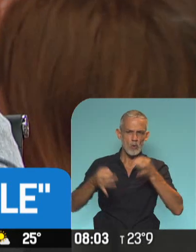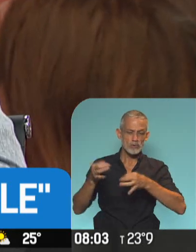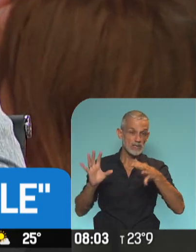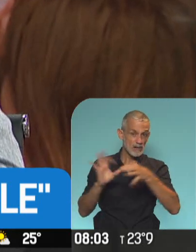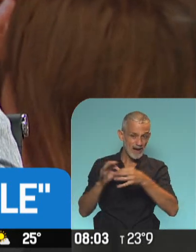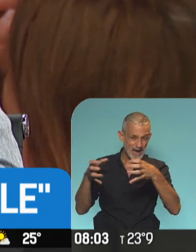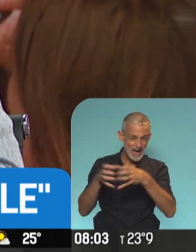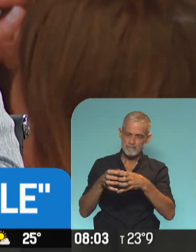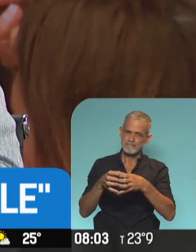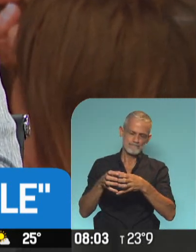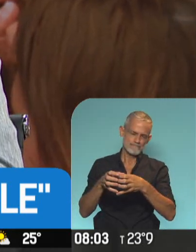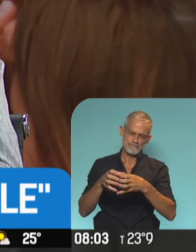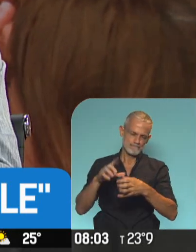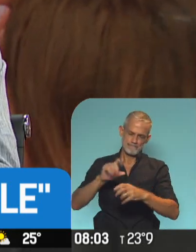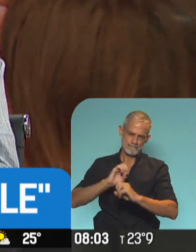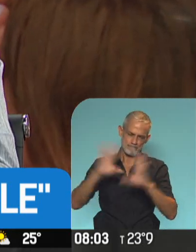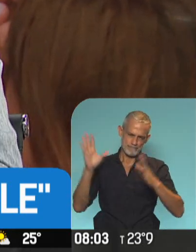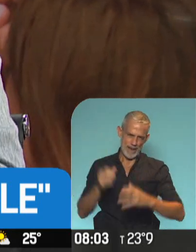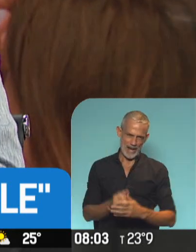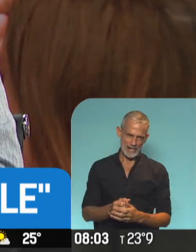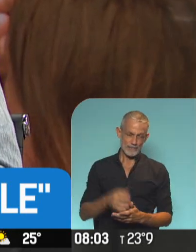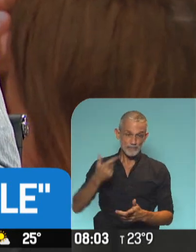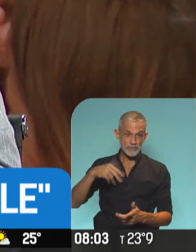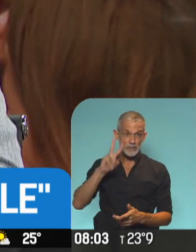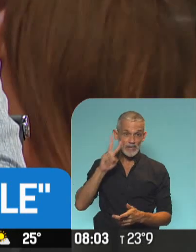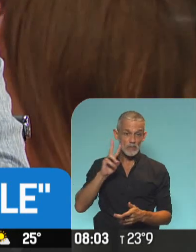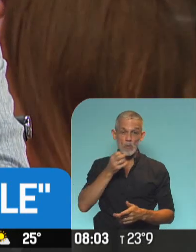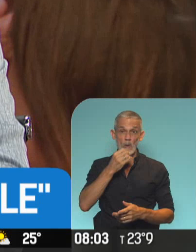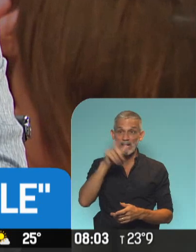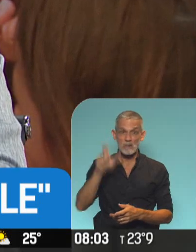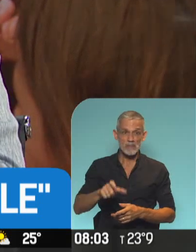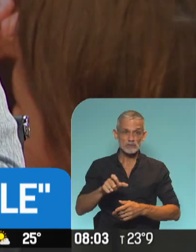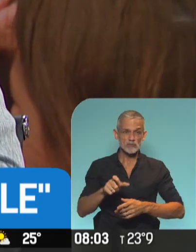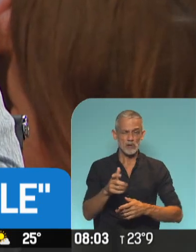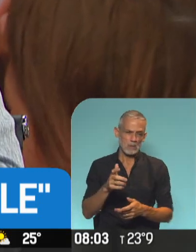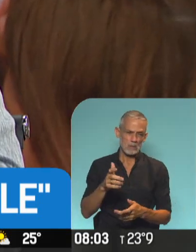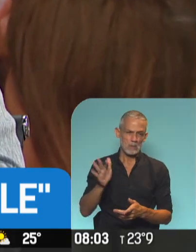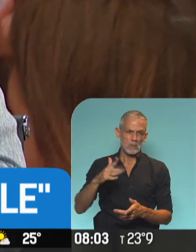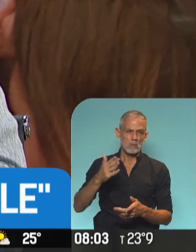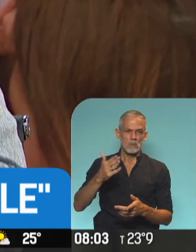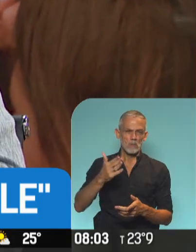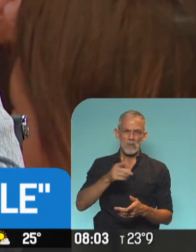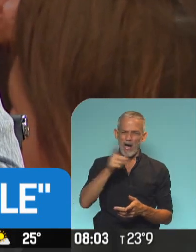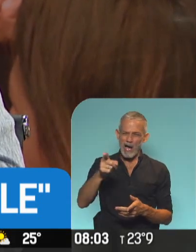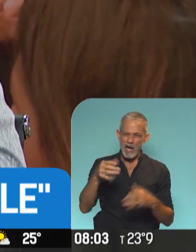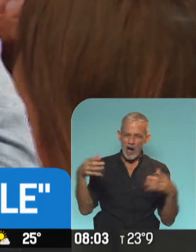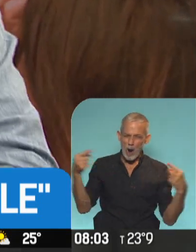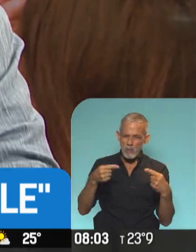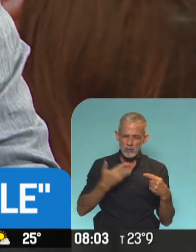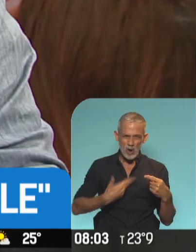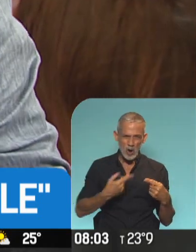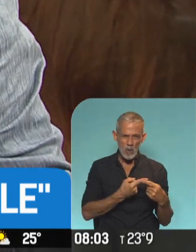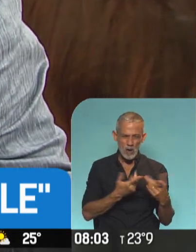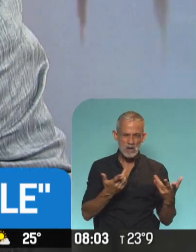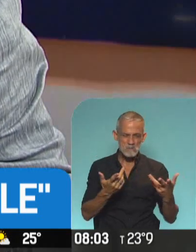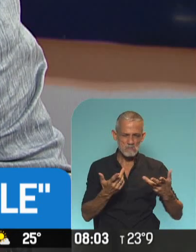literalmente escandalosa. Entonces lo vemos ahora que cualquier persona que de alguna manera ha sido sindicada como un opositor, o sea, el